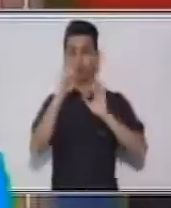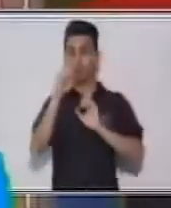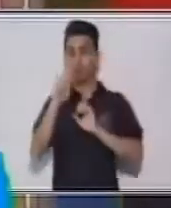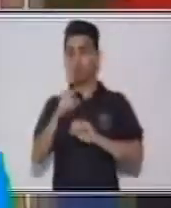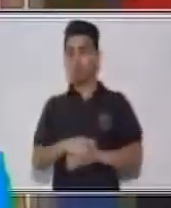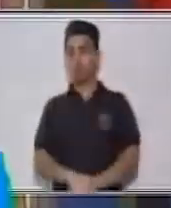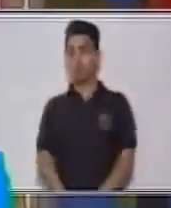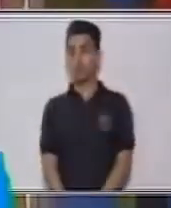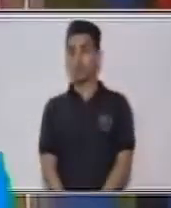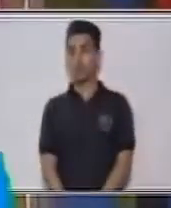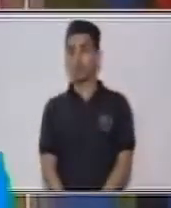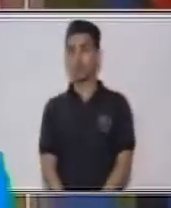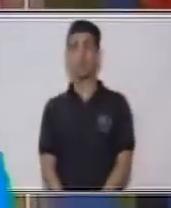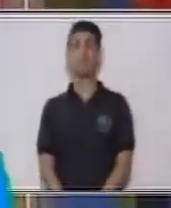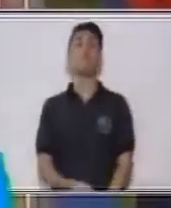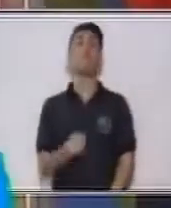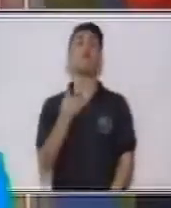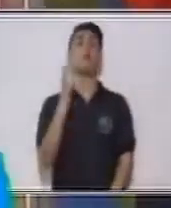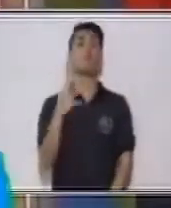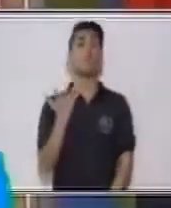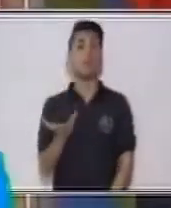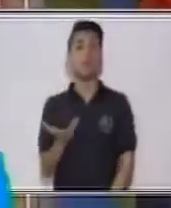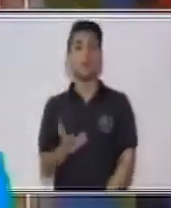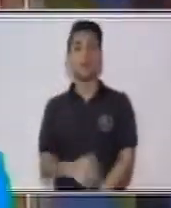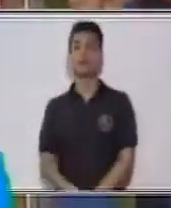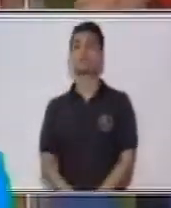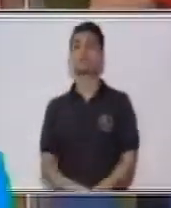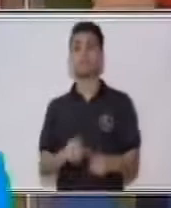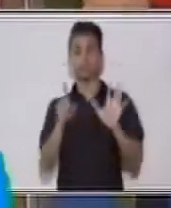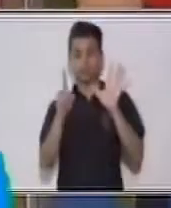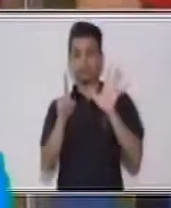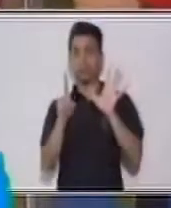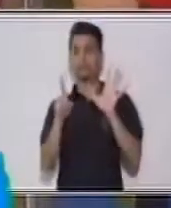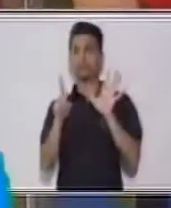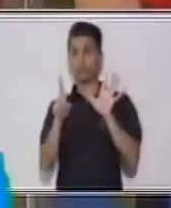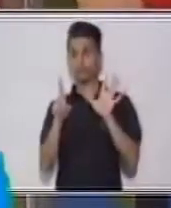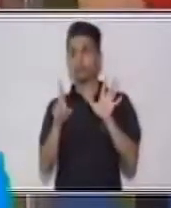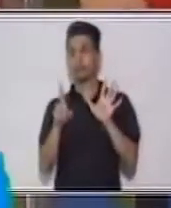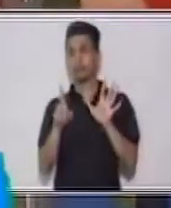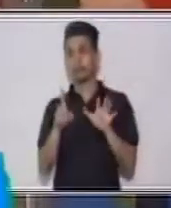muy bien cuánto sería excelente 6